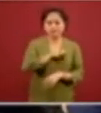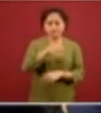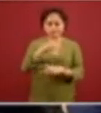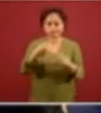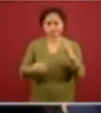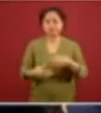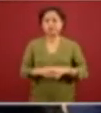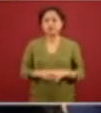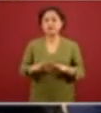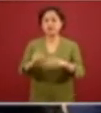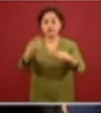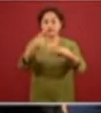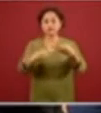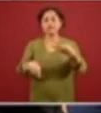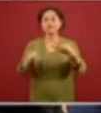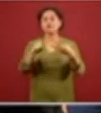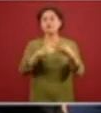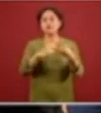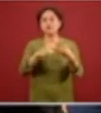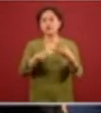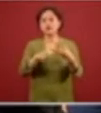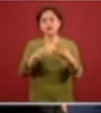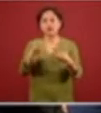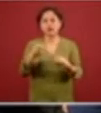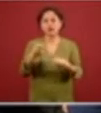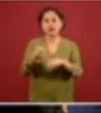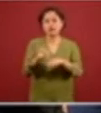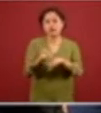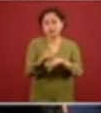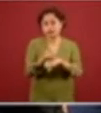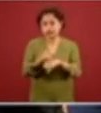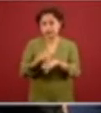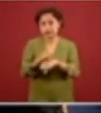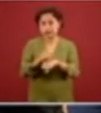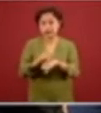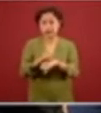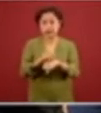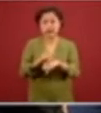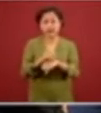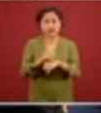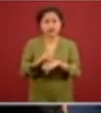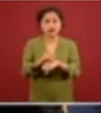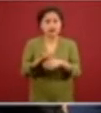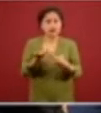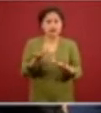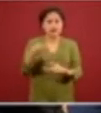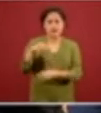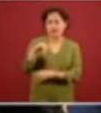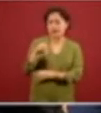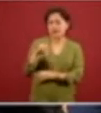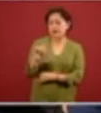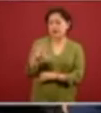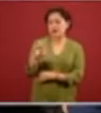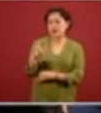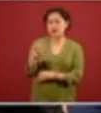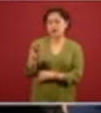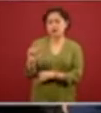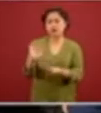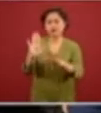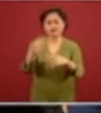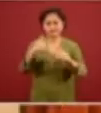ustedes, transfusión de componentes sanguíneos de vida media corta. ¿Qué es esto? Los voy a poner en